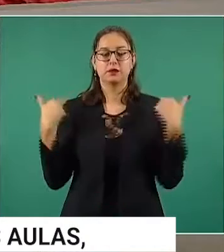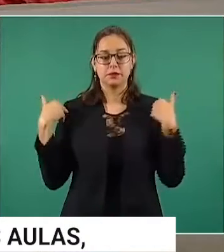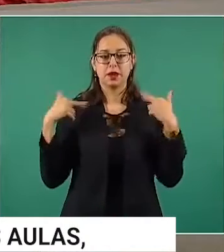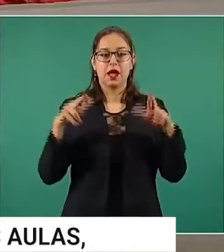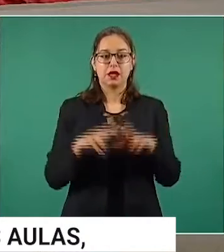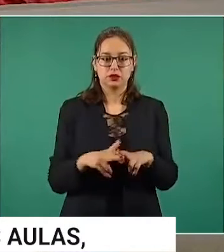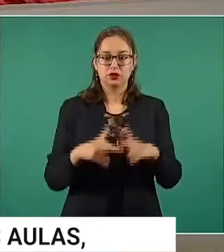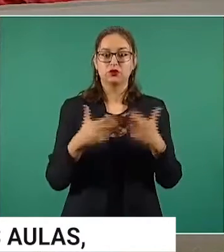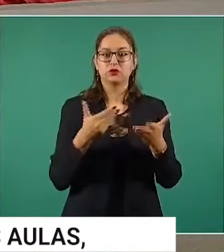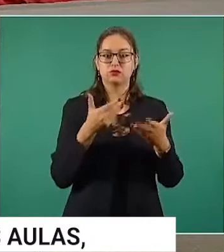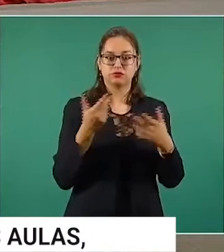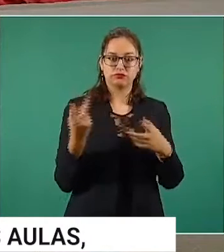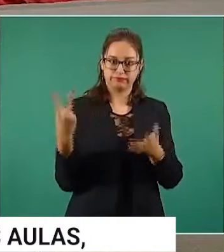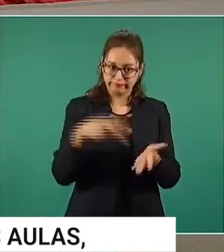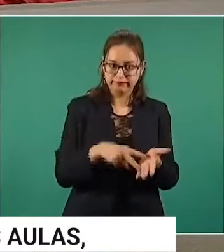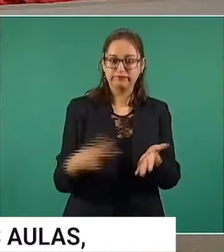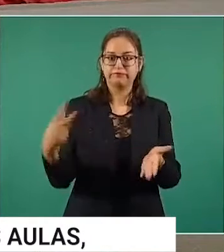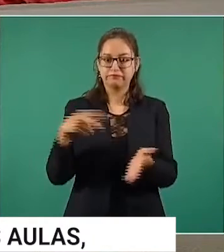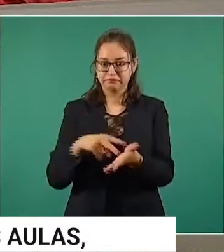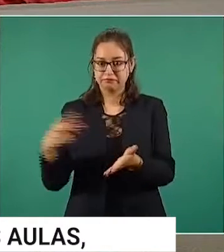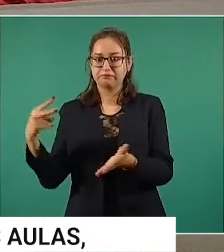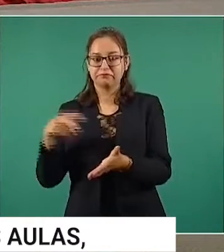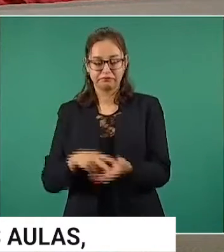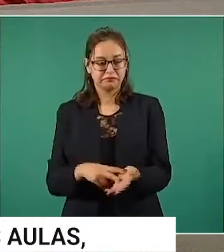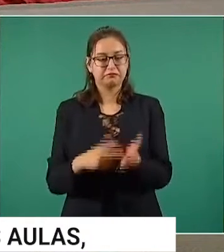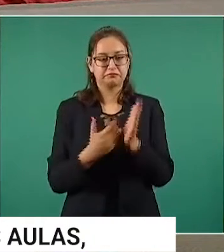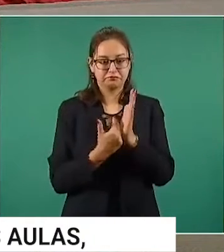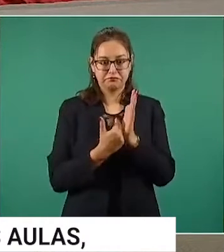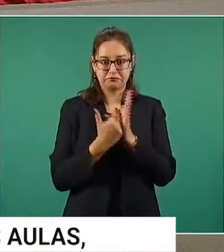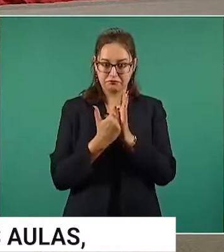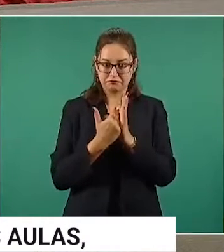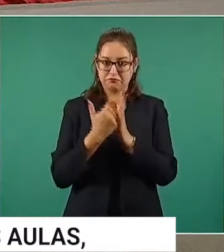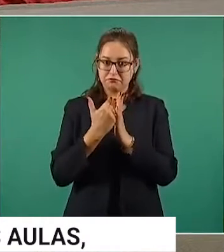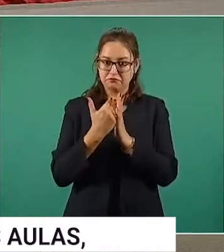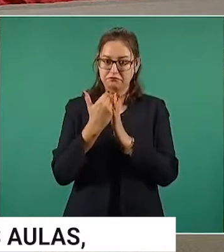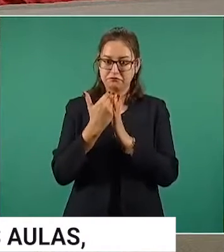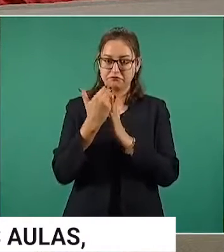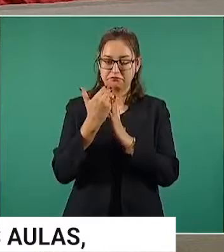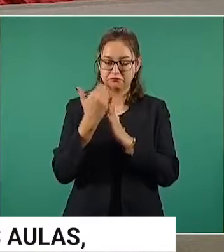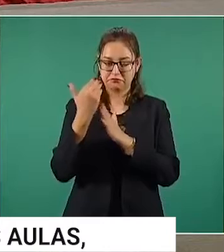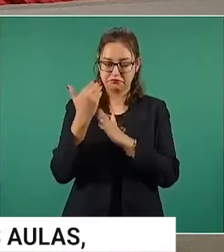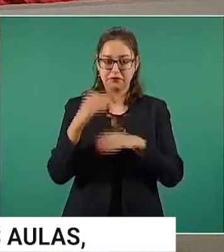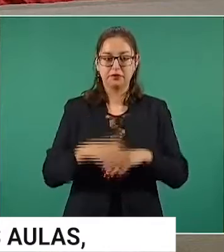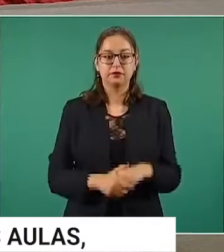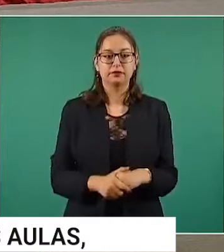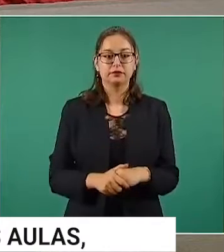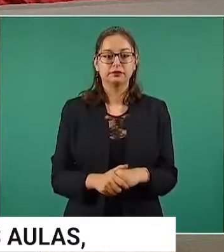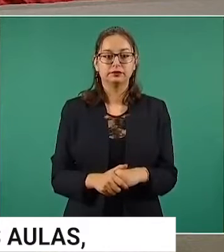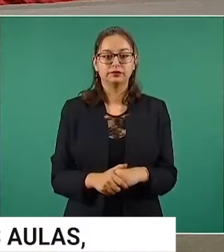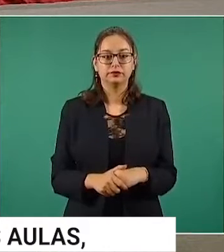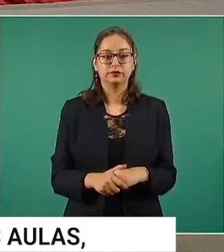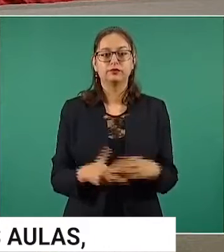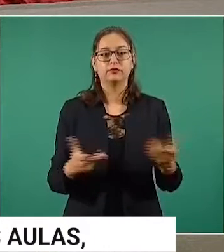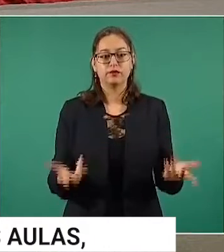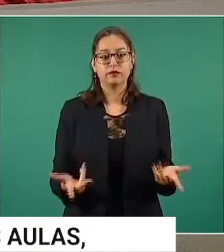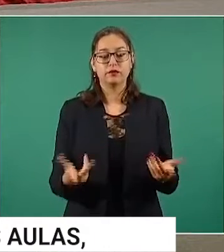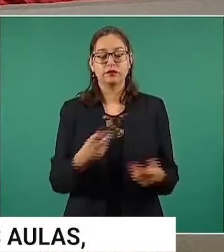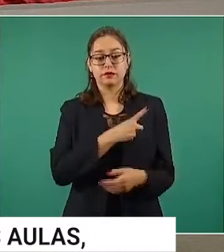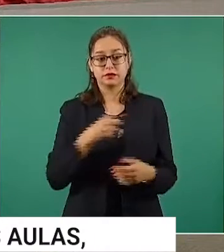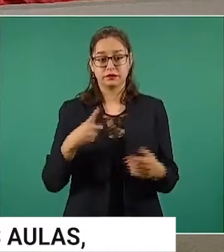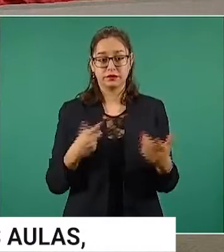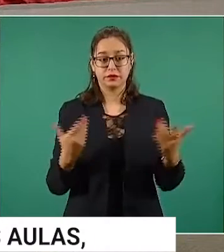La titular de la SEP, Delfina Gómez, dio a conocer las cifras de escuelas abiertas y maestros y alumnos en el regreso a clases